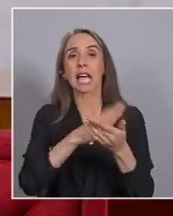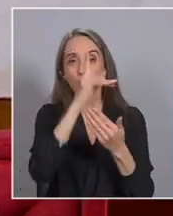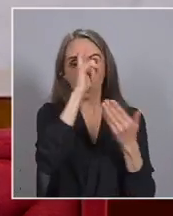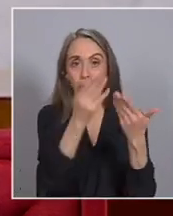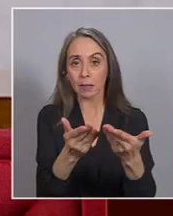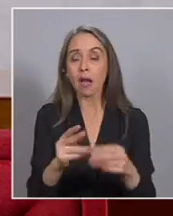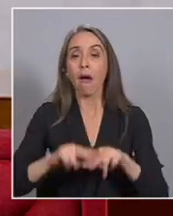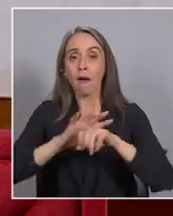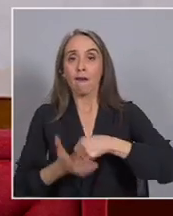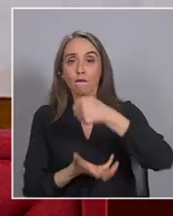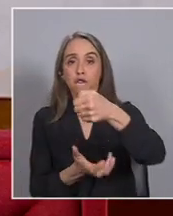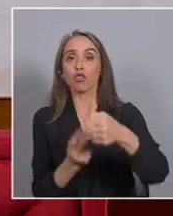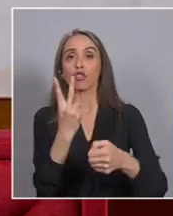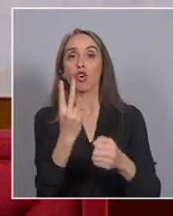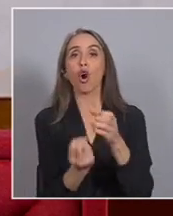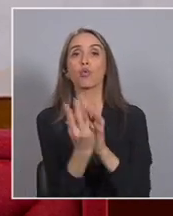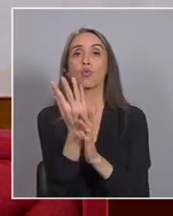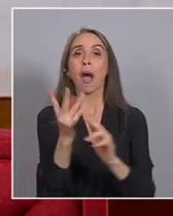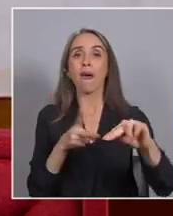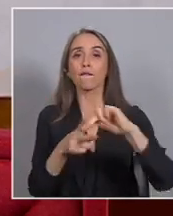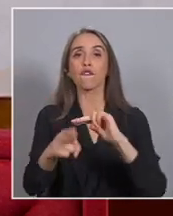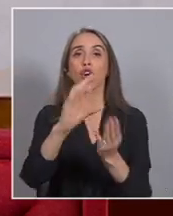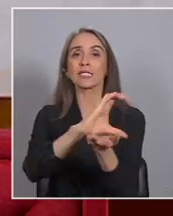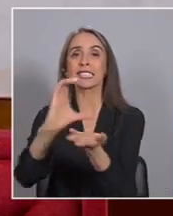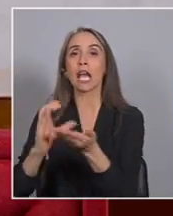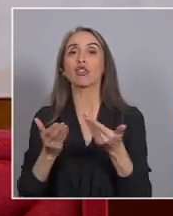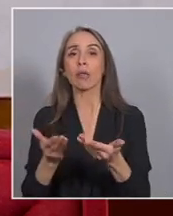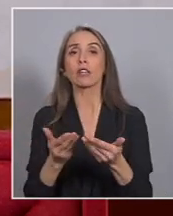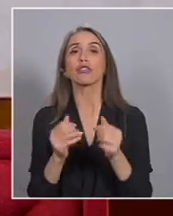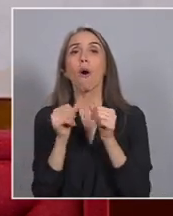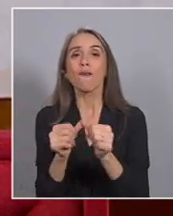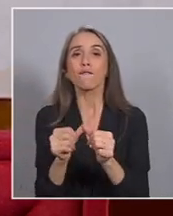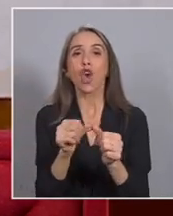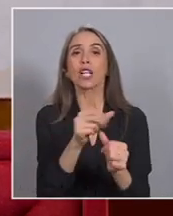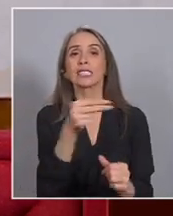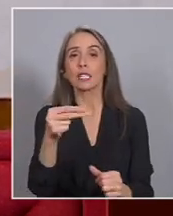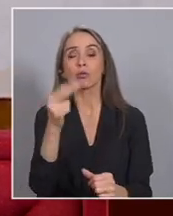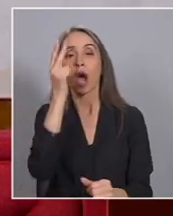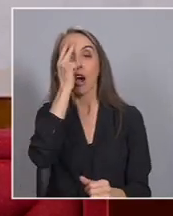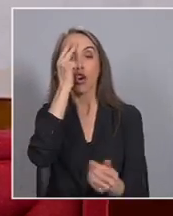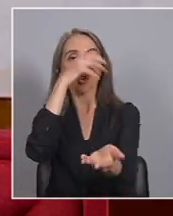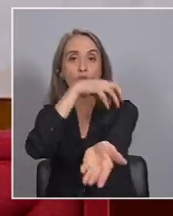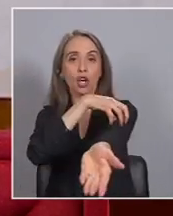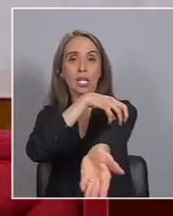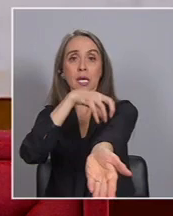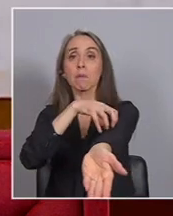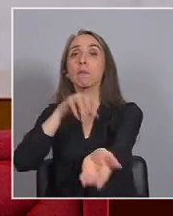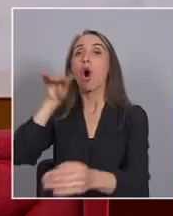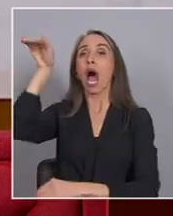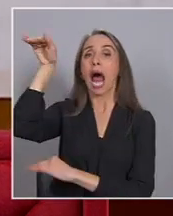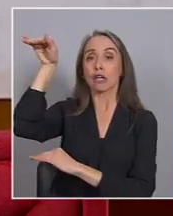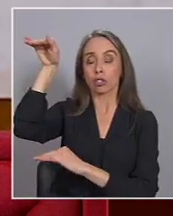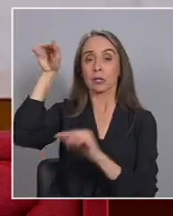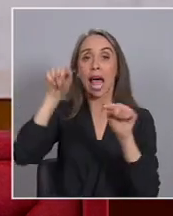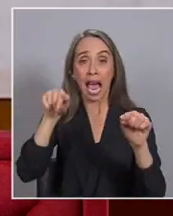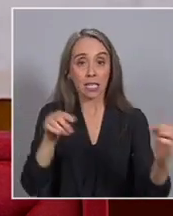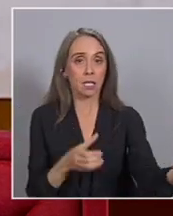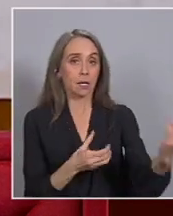dispondremos de los fondos para 2 nuevos centros de atención en violencia sexual en Coquimbo y Alto Hospicio. Como punto de